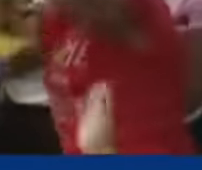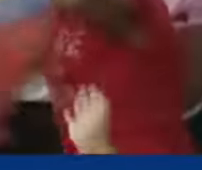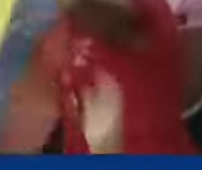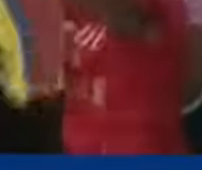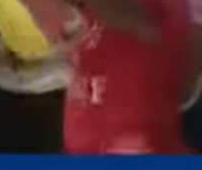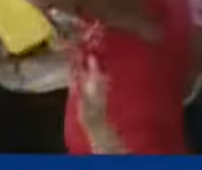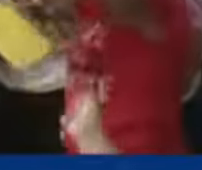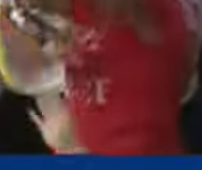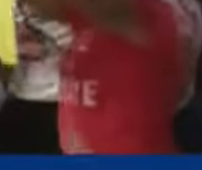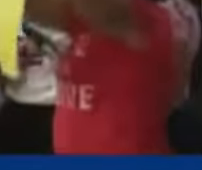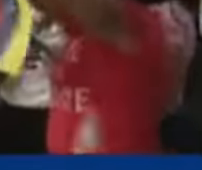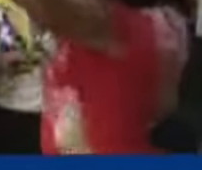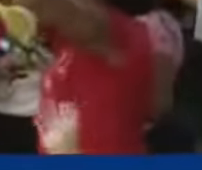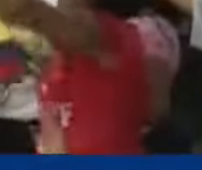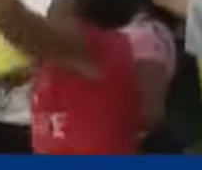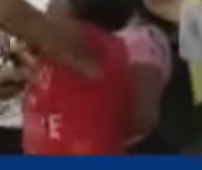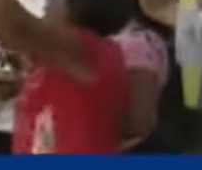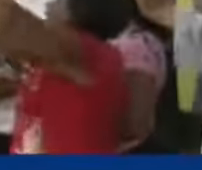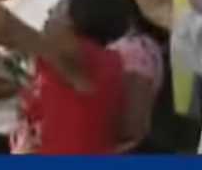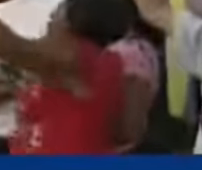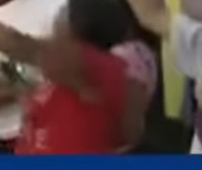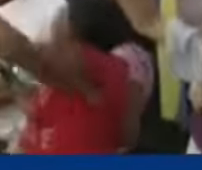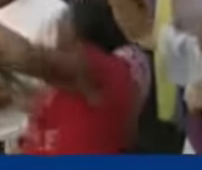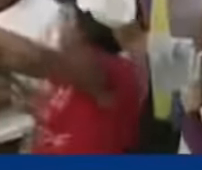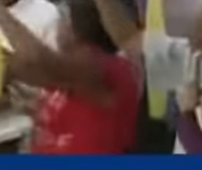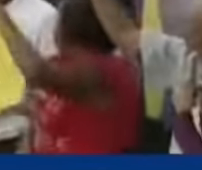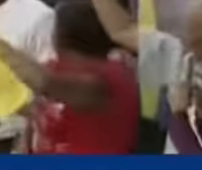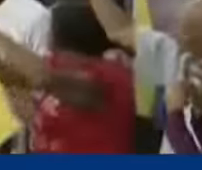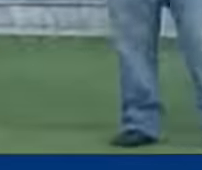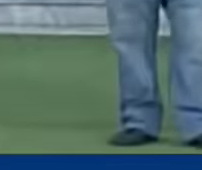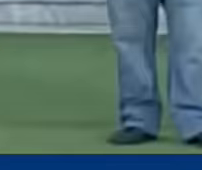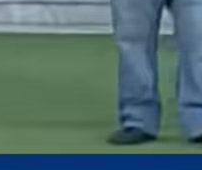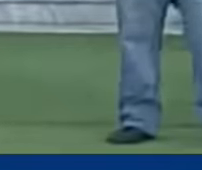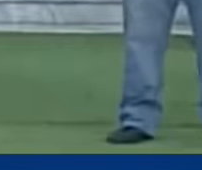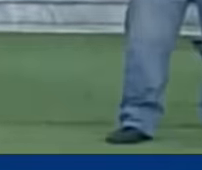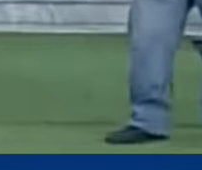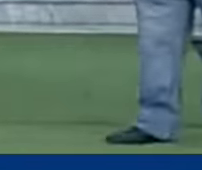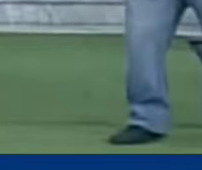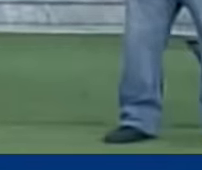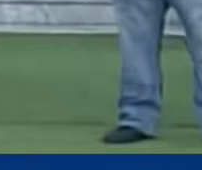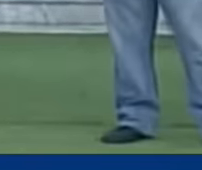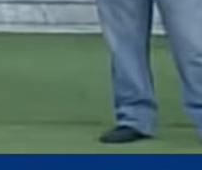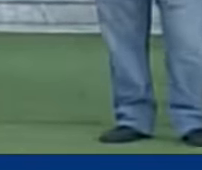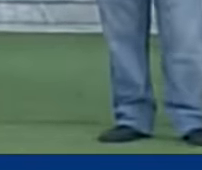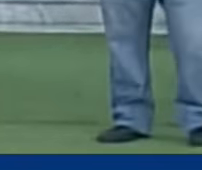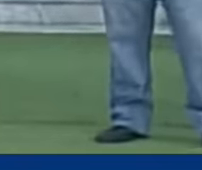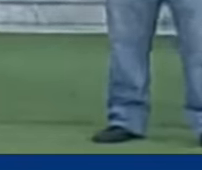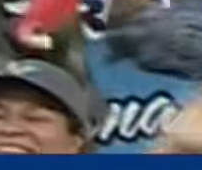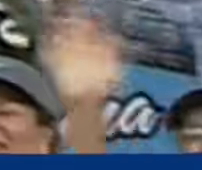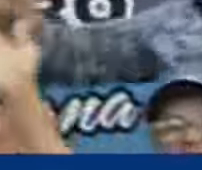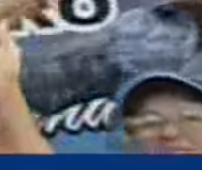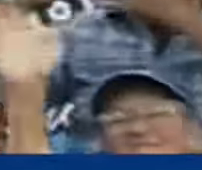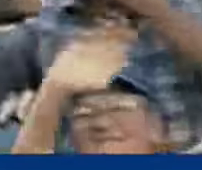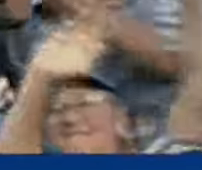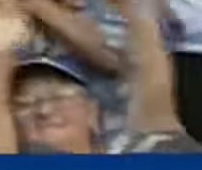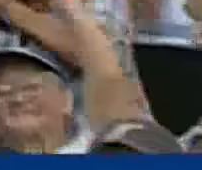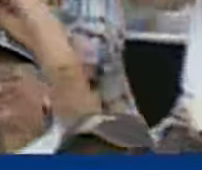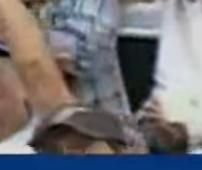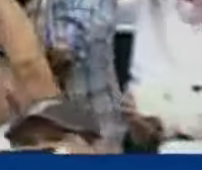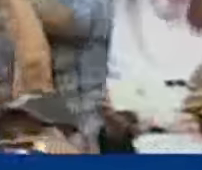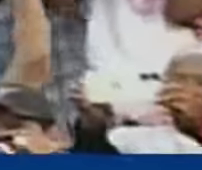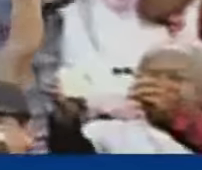la matica. Nosotros vivimos bajo la matica. Verano con ella y ella